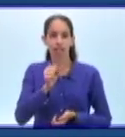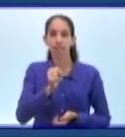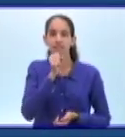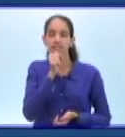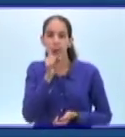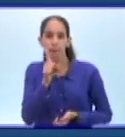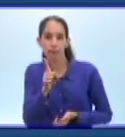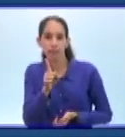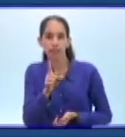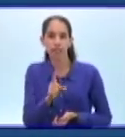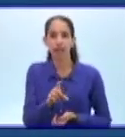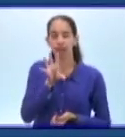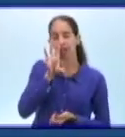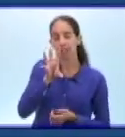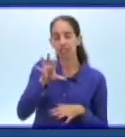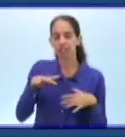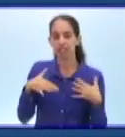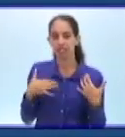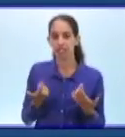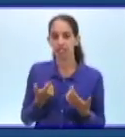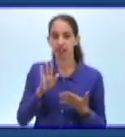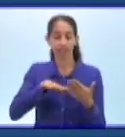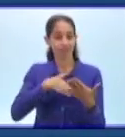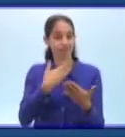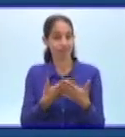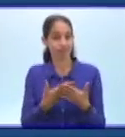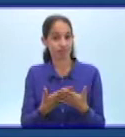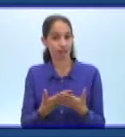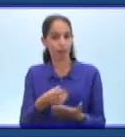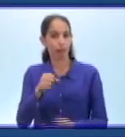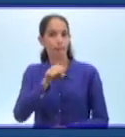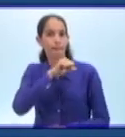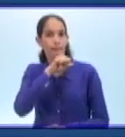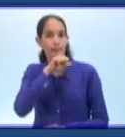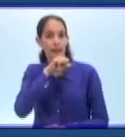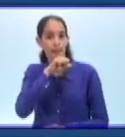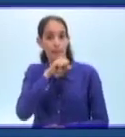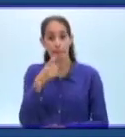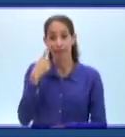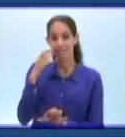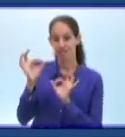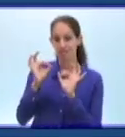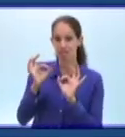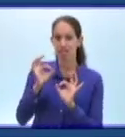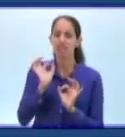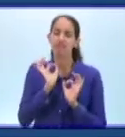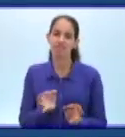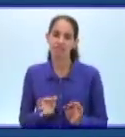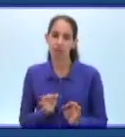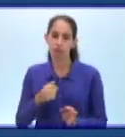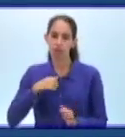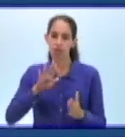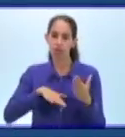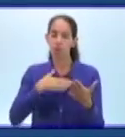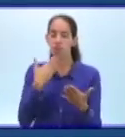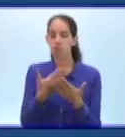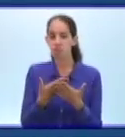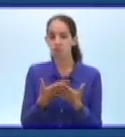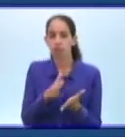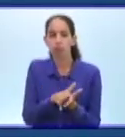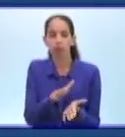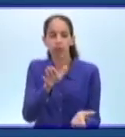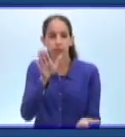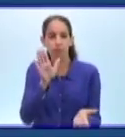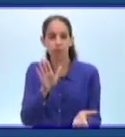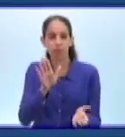valoraciones y planteo. Tener a mi madre como guardián de mi vida me compromete a ser fiel a sus